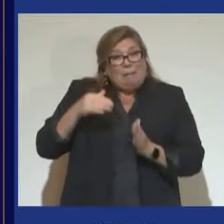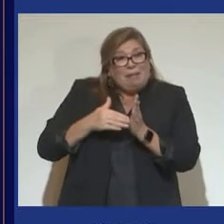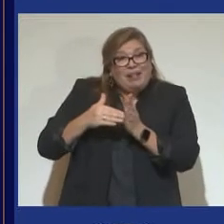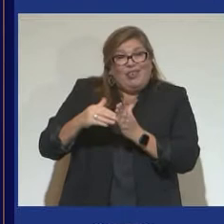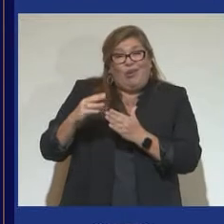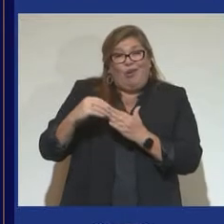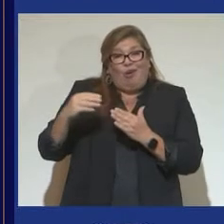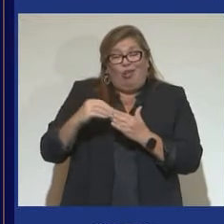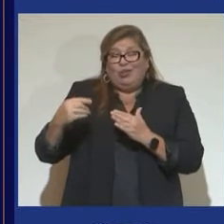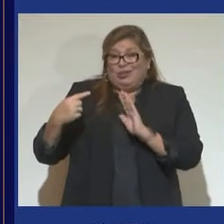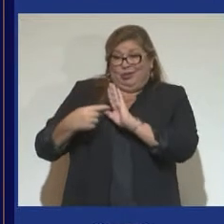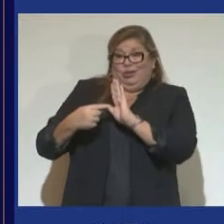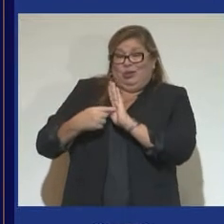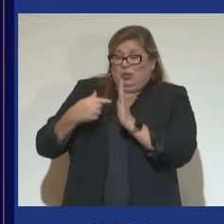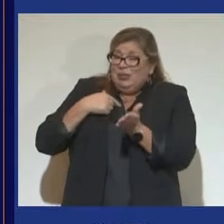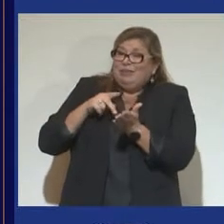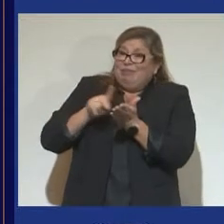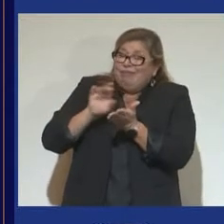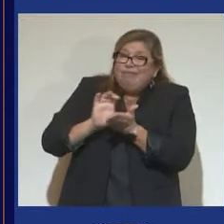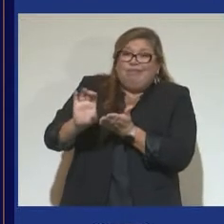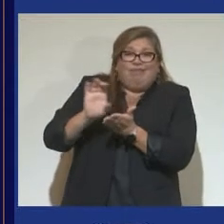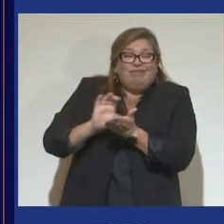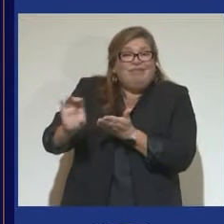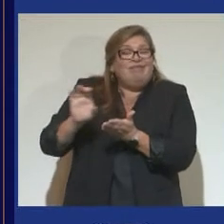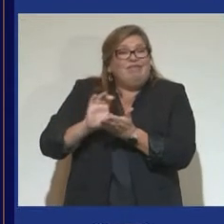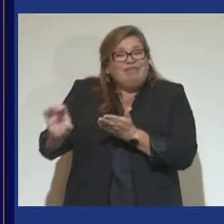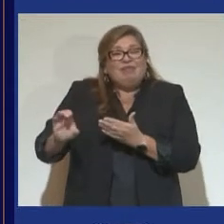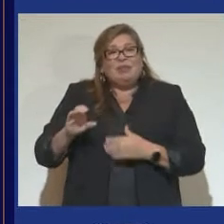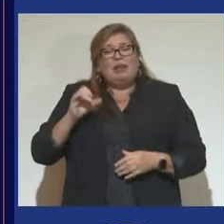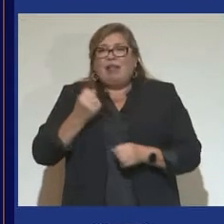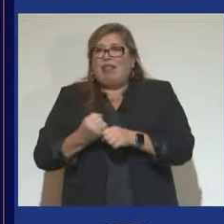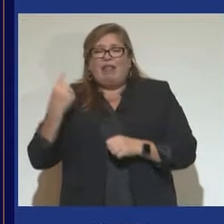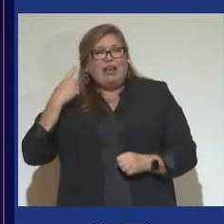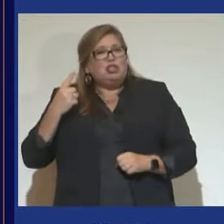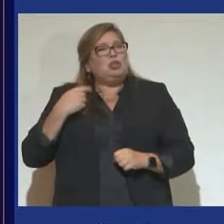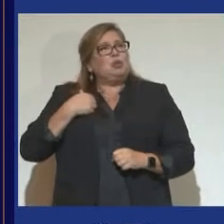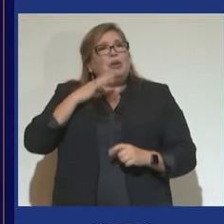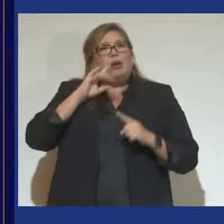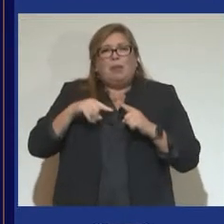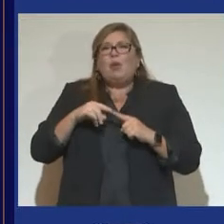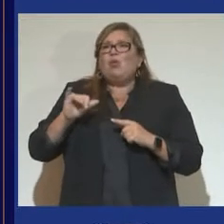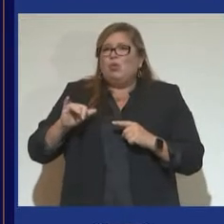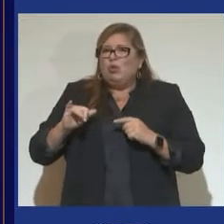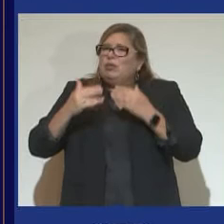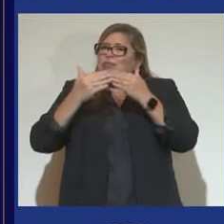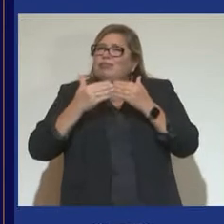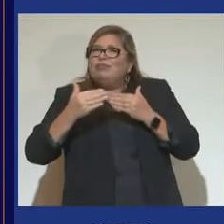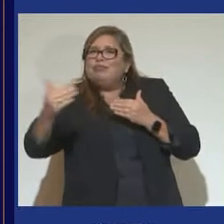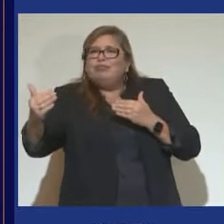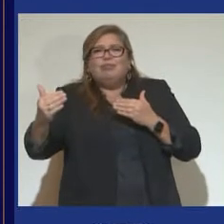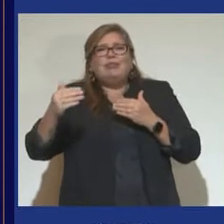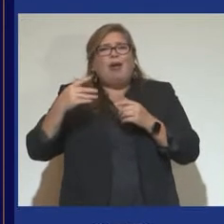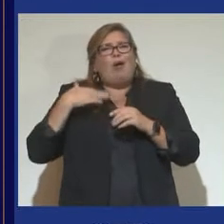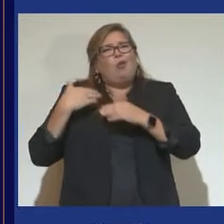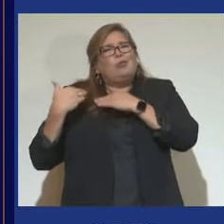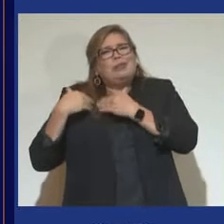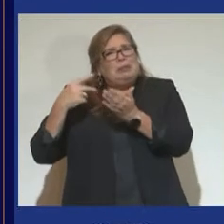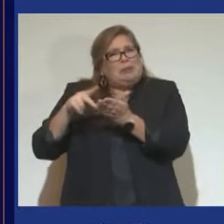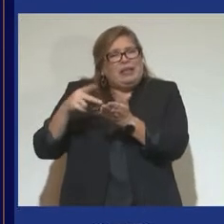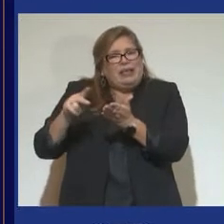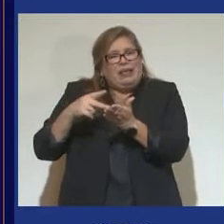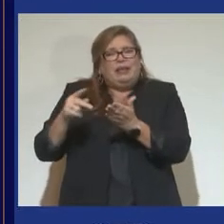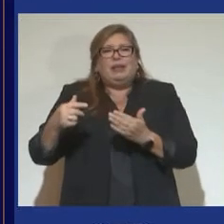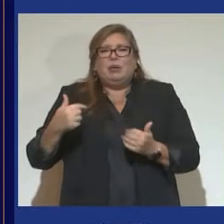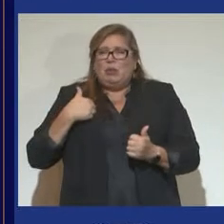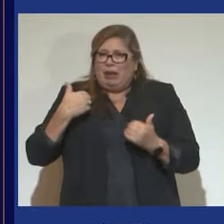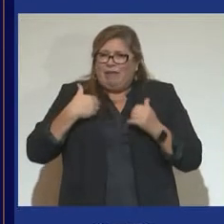estaba en 34 puntos 7 mil millones y estábamos hablando acerca de las responsabilidades fiscales a largo plazo que creíamos que